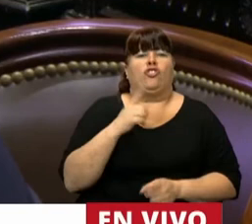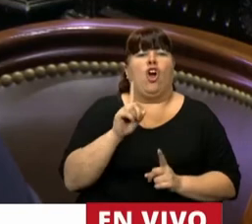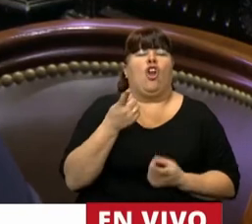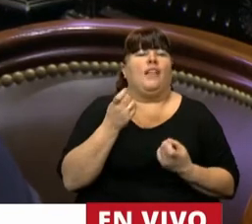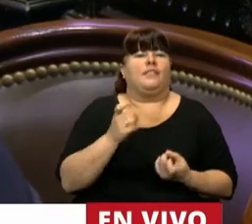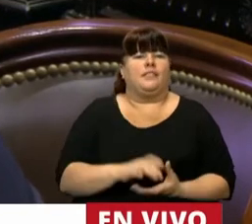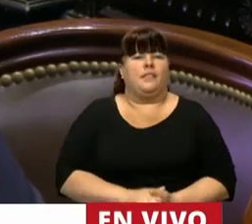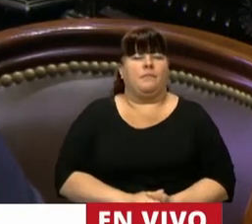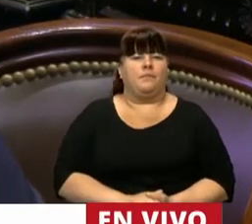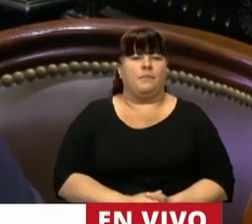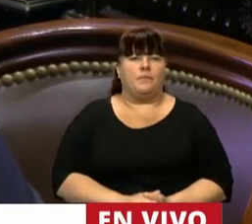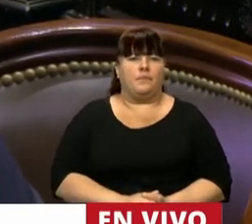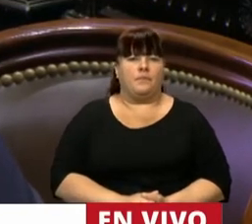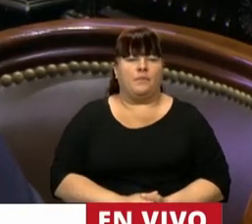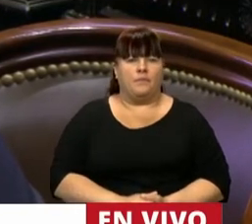de ser